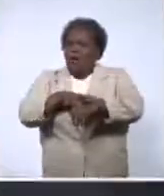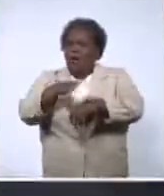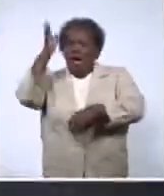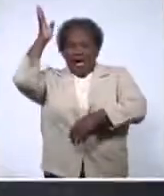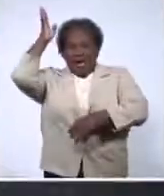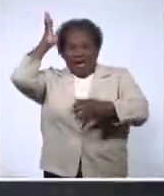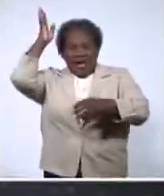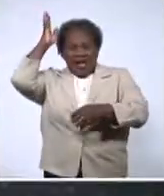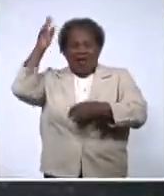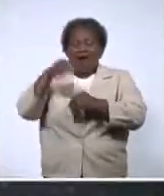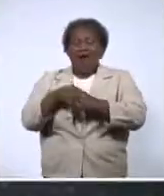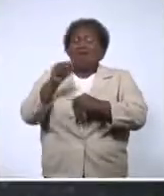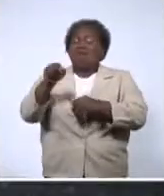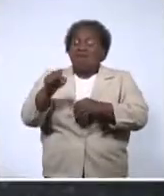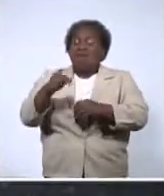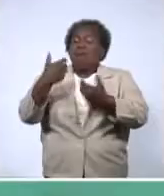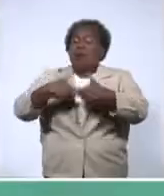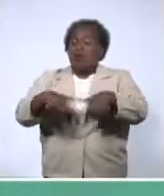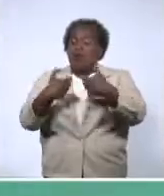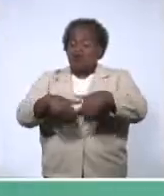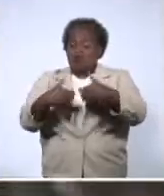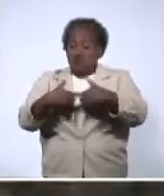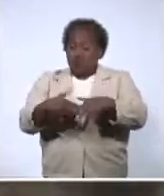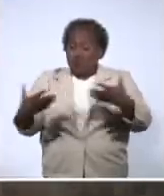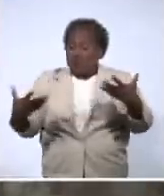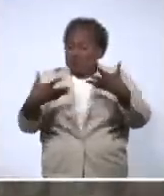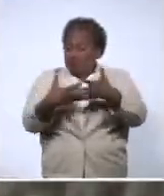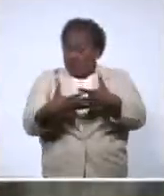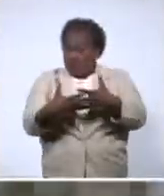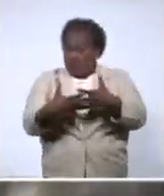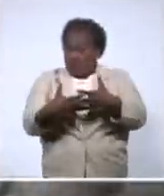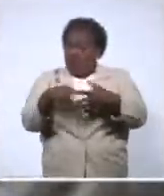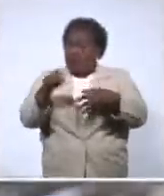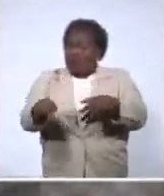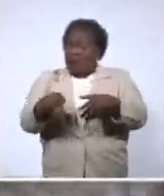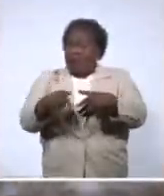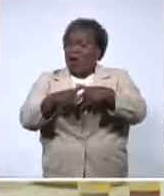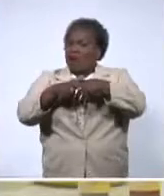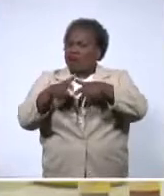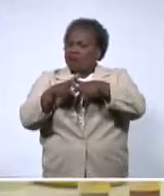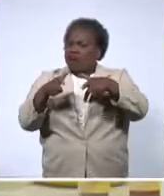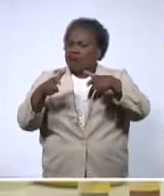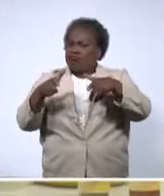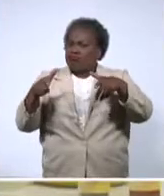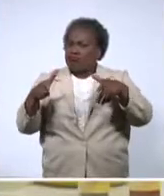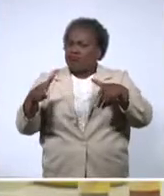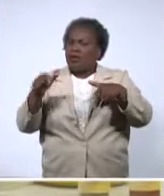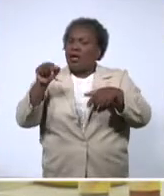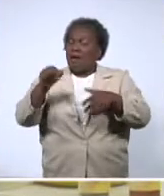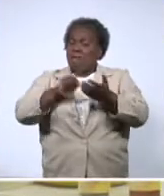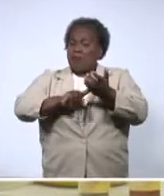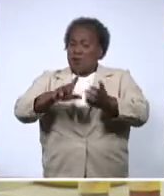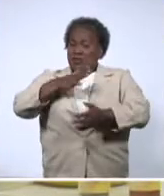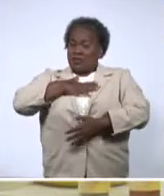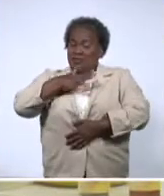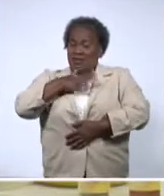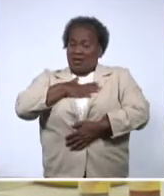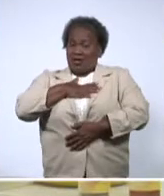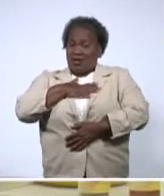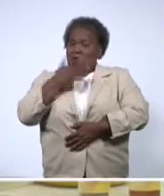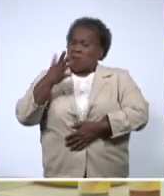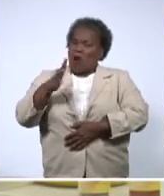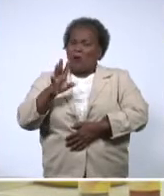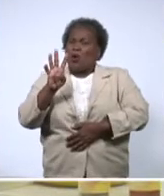de intensificar las producciones relacionadas. Para incrementar los rendimientos apícolas de nuestra provincia, que hoy están alrededor de los